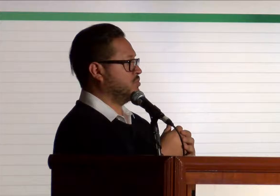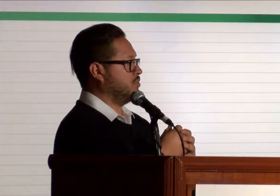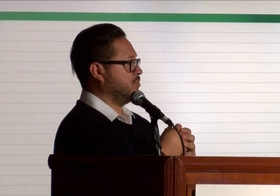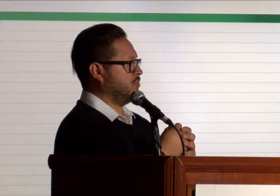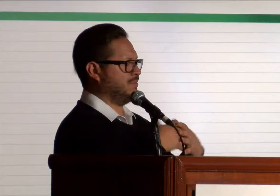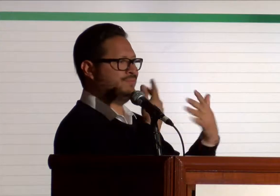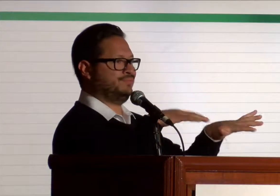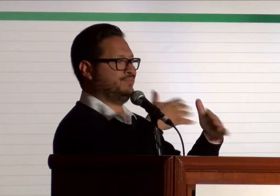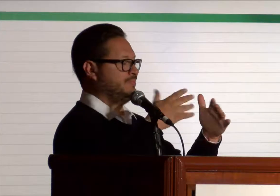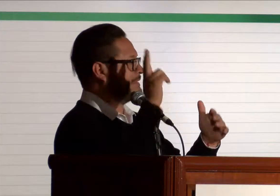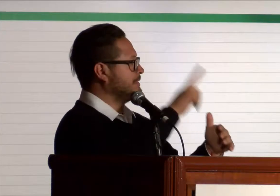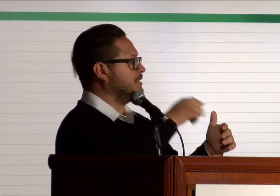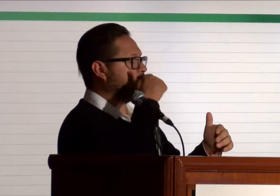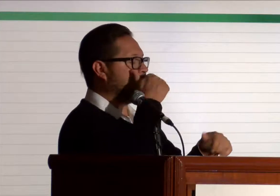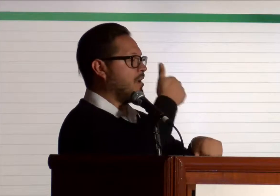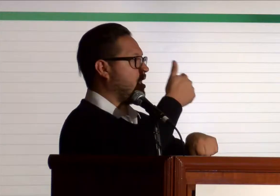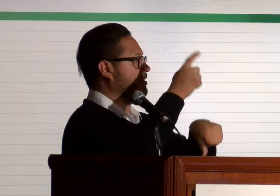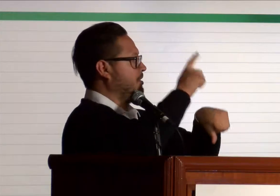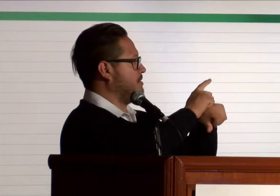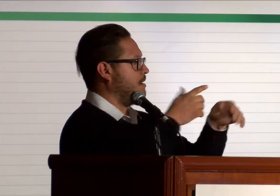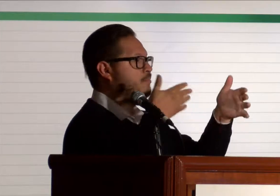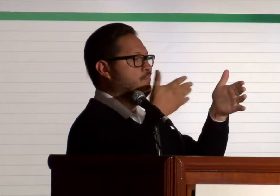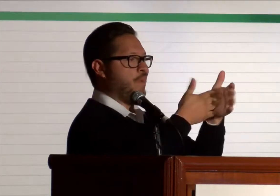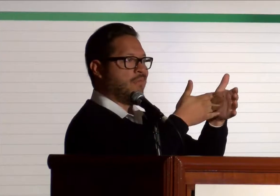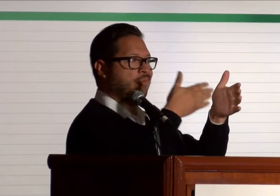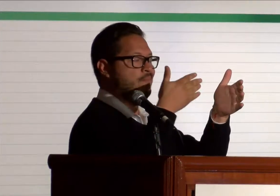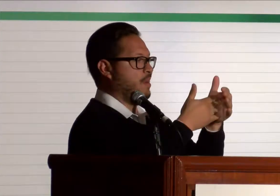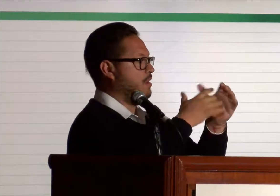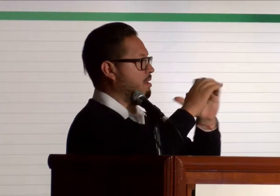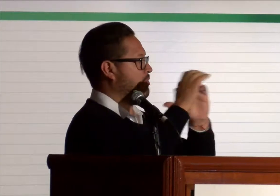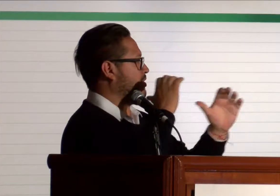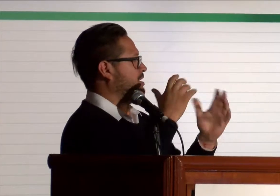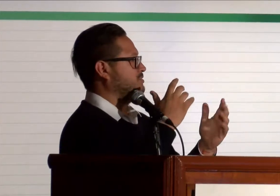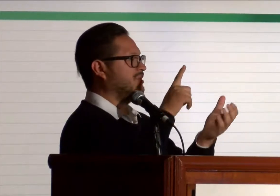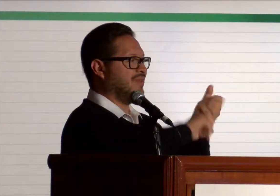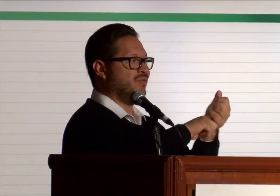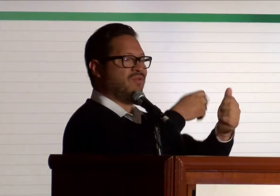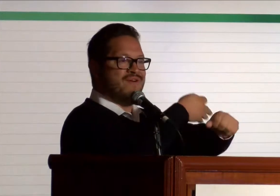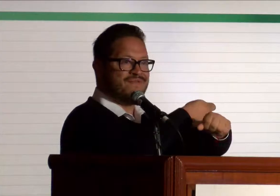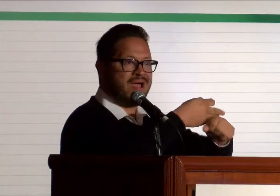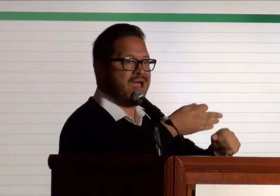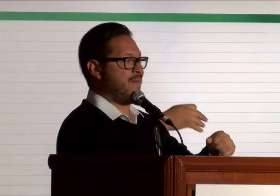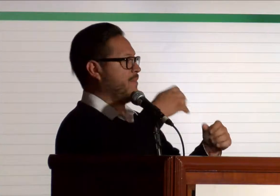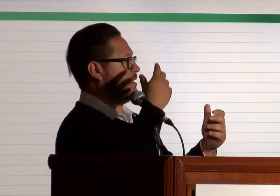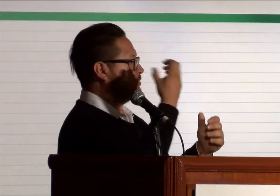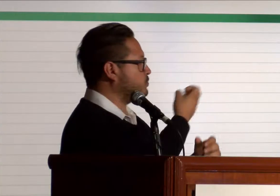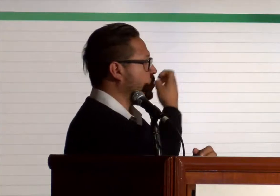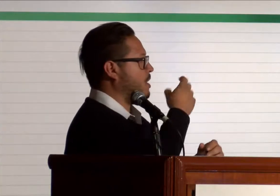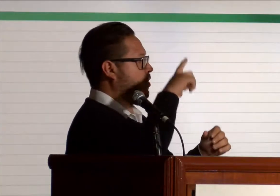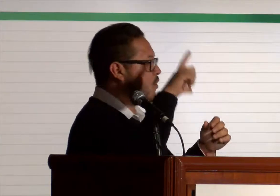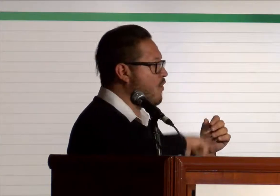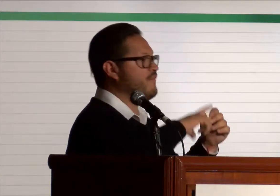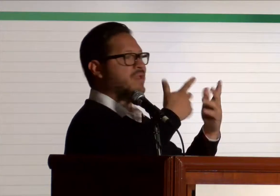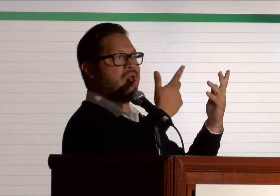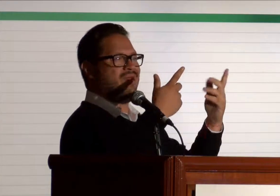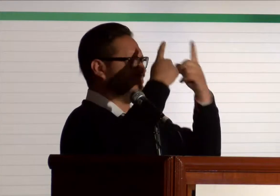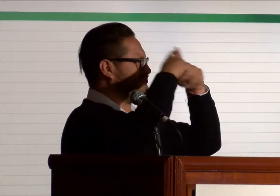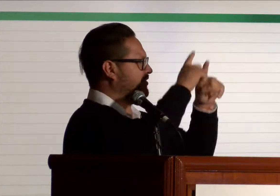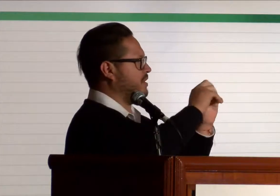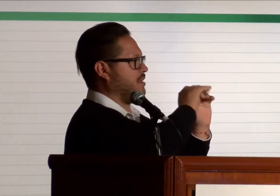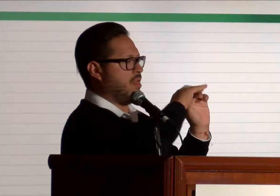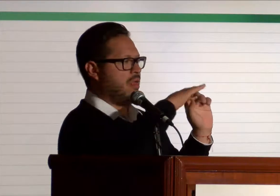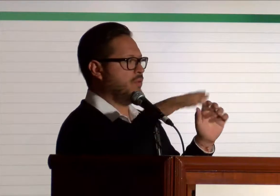la telecomunicación, la verdad es que me siento muy emocionado y cada día siempre existe una barrera de comunicación, una comunicación